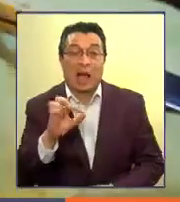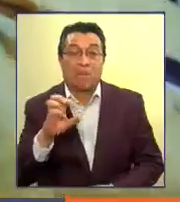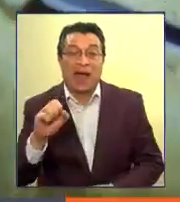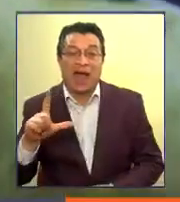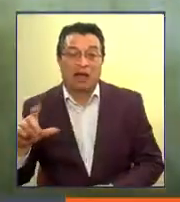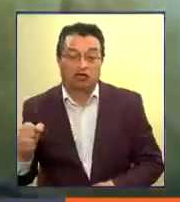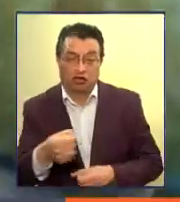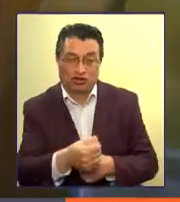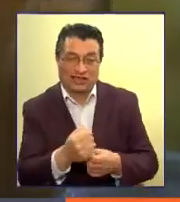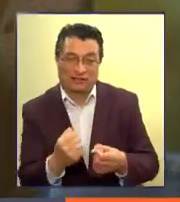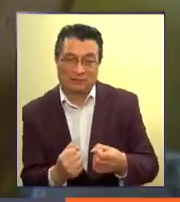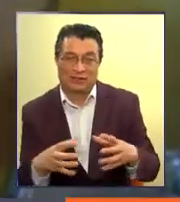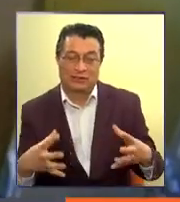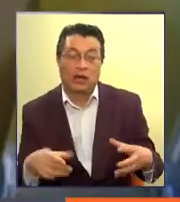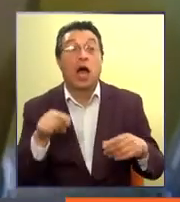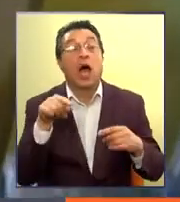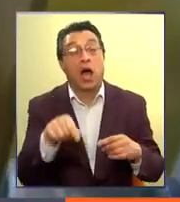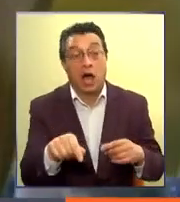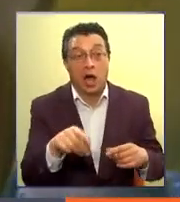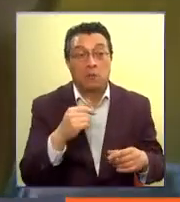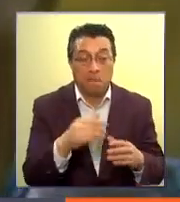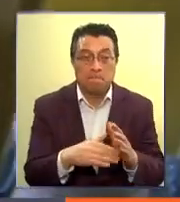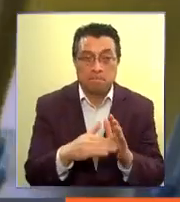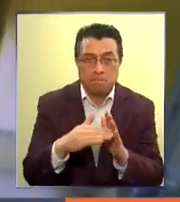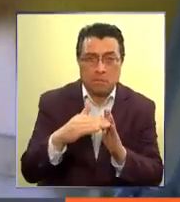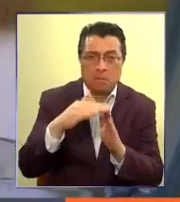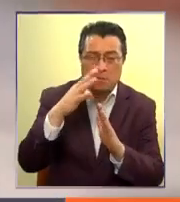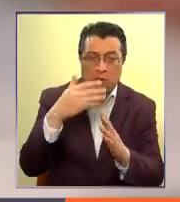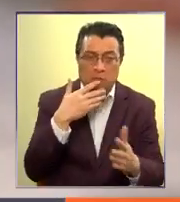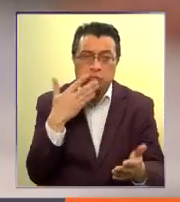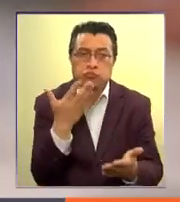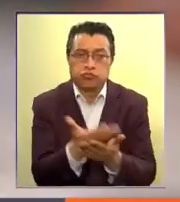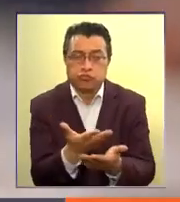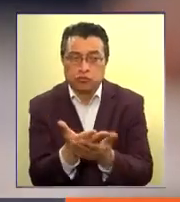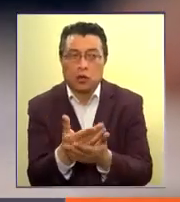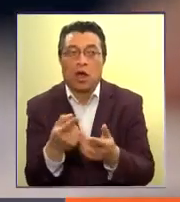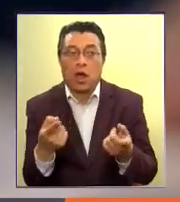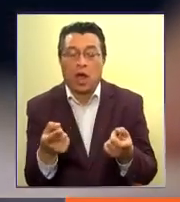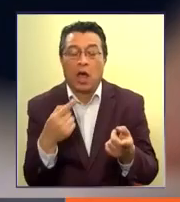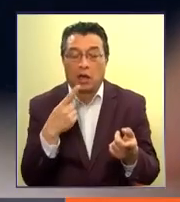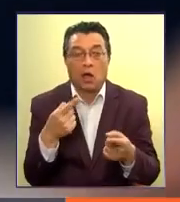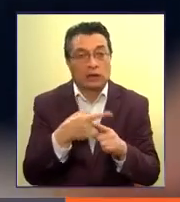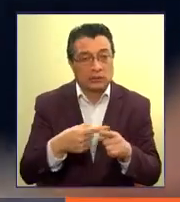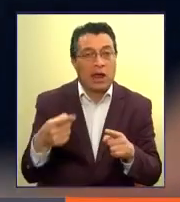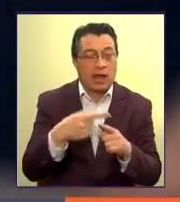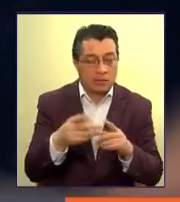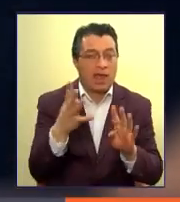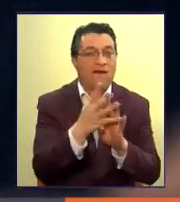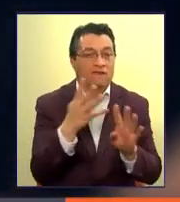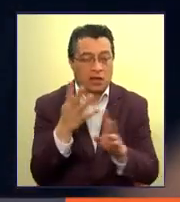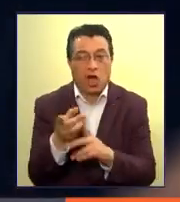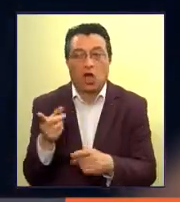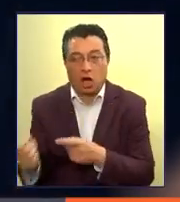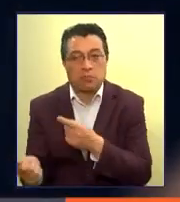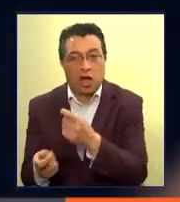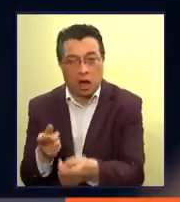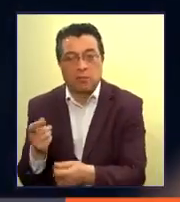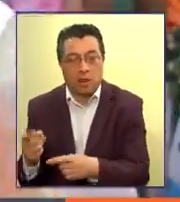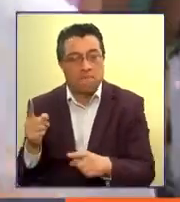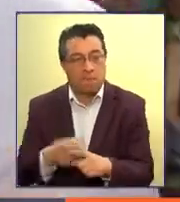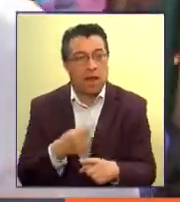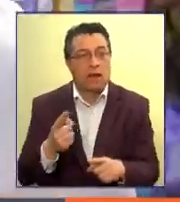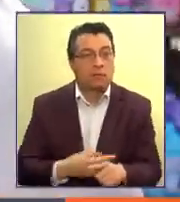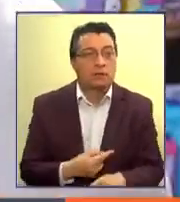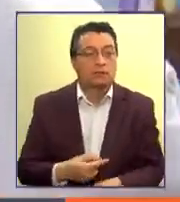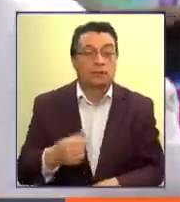cada vez fue mayor la demanda y tuvieron que programar salidas semanales a la feria para abastecerse. Nos falta